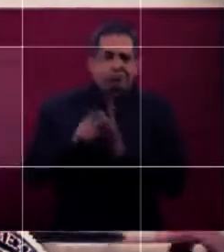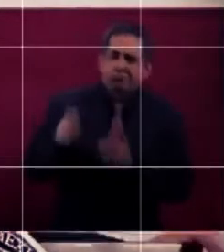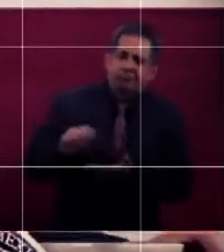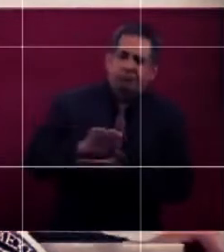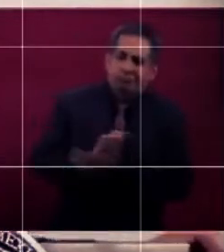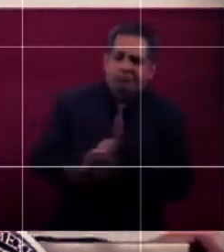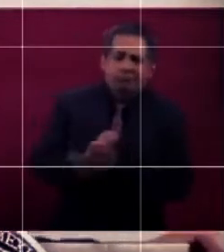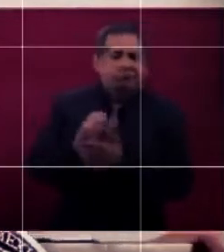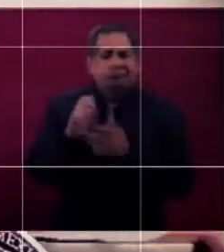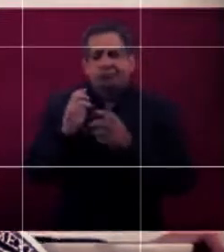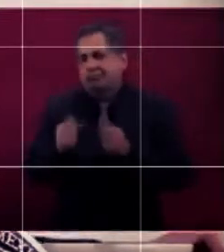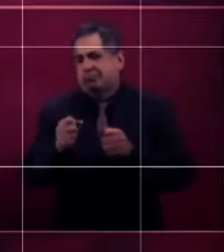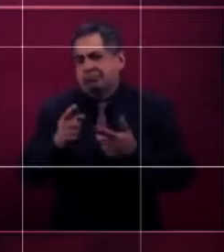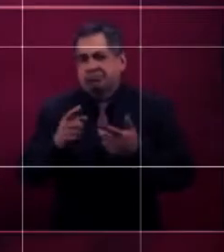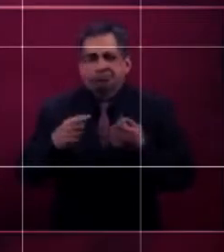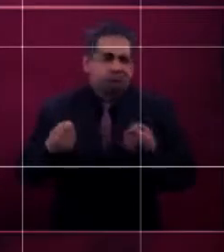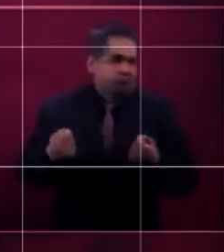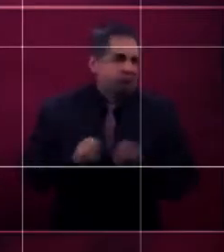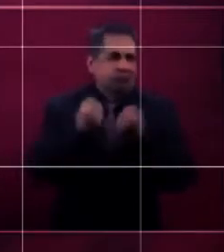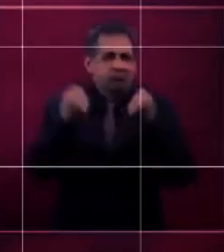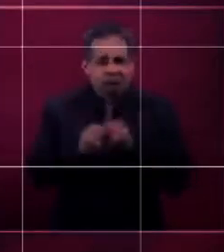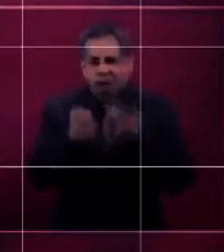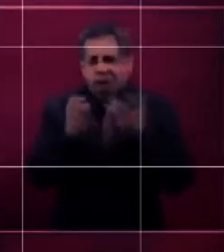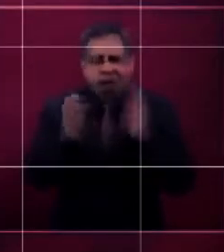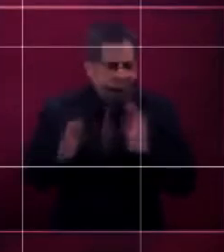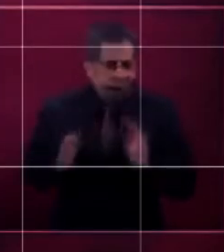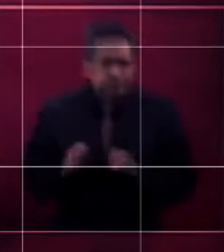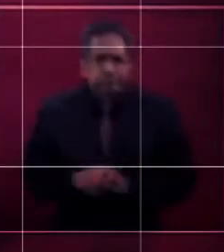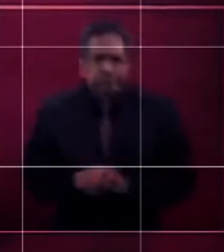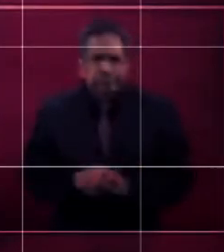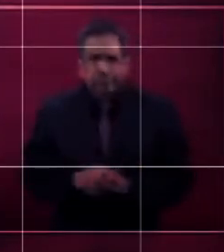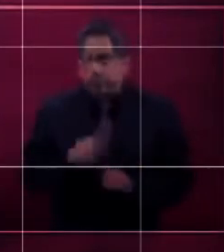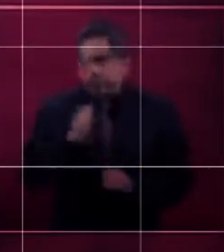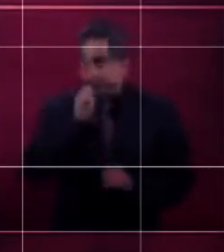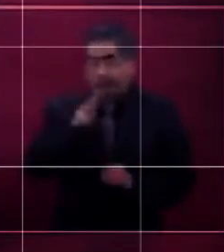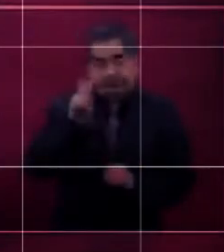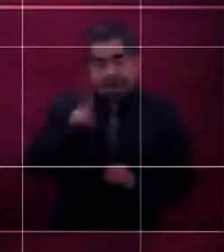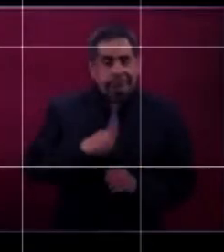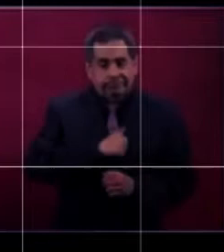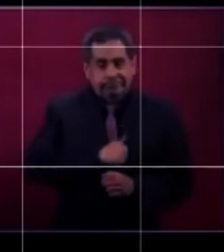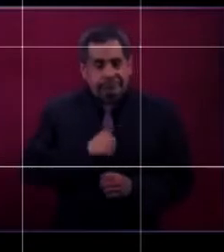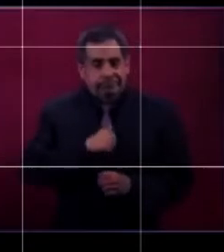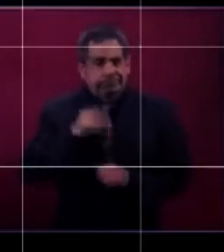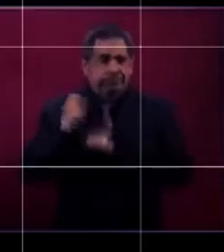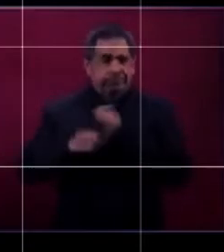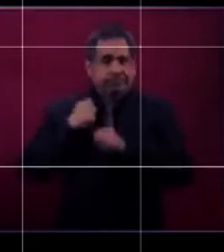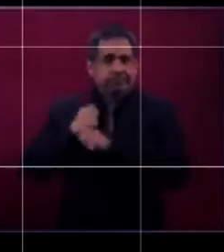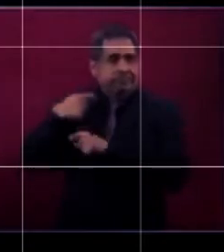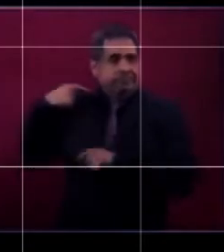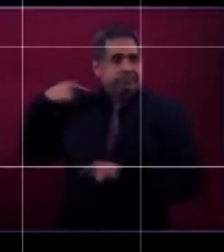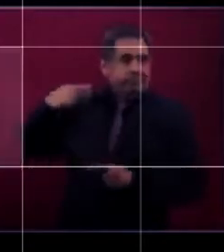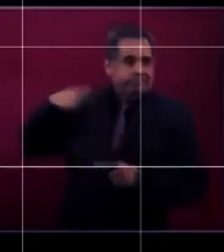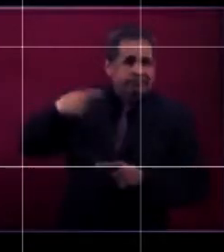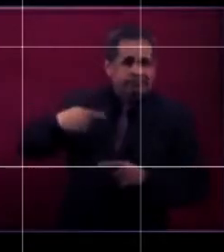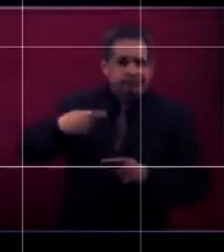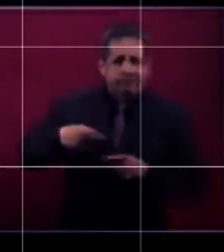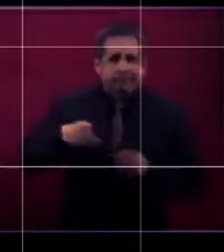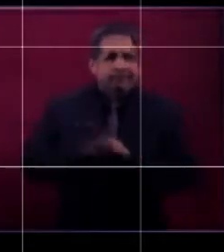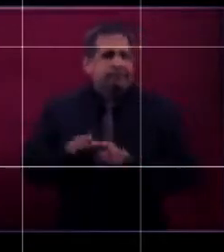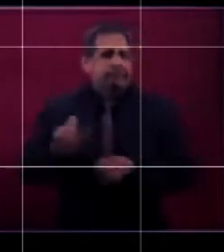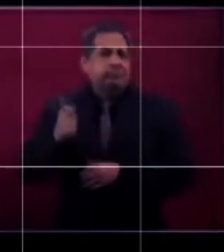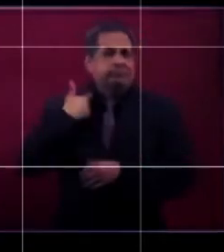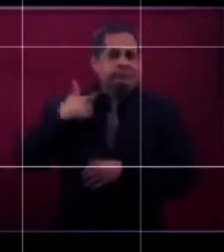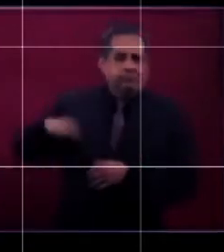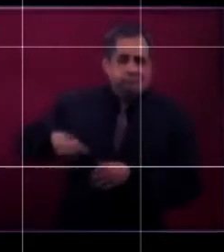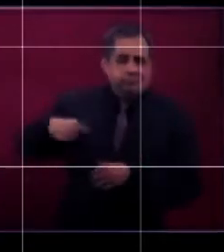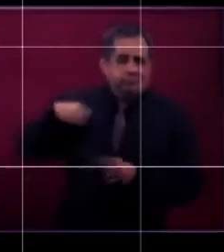discriminación, actitudes de confrontación. Tenemos también una muy lamentable trayectoria, sobre todo en los años o sexenios